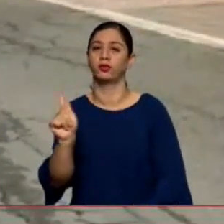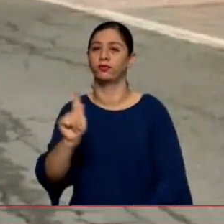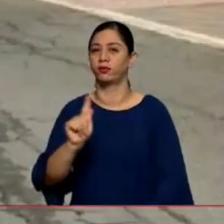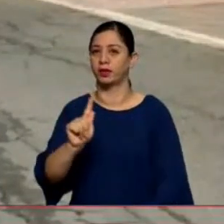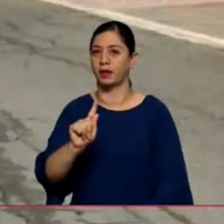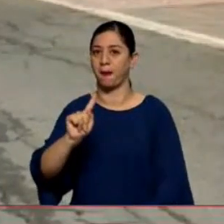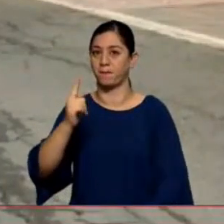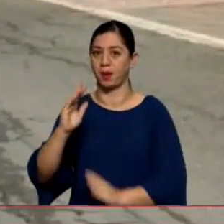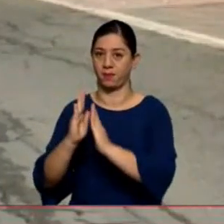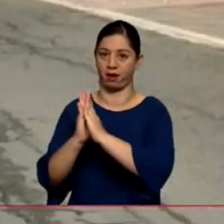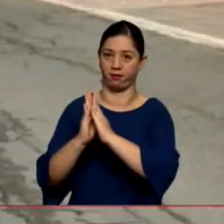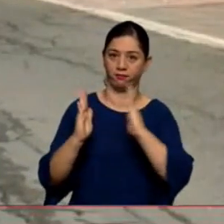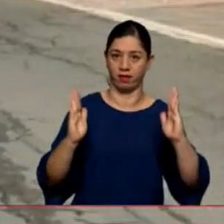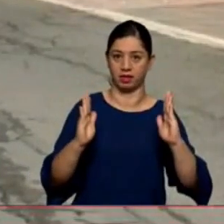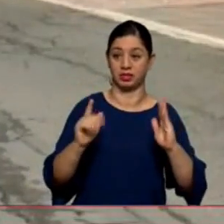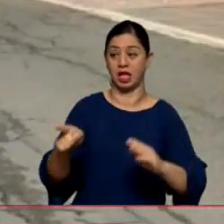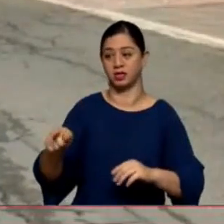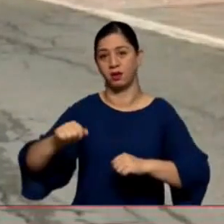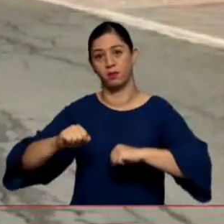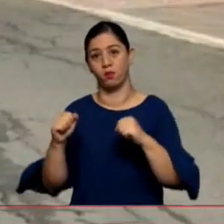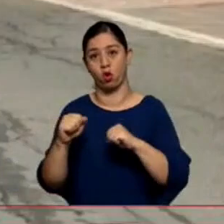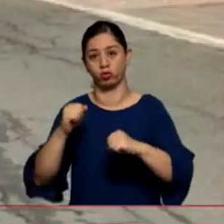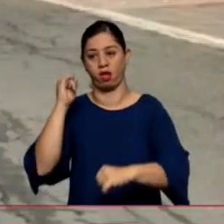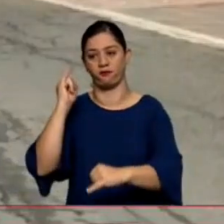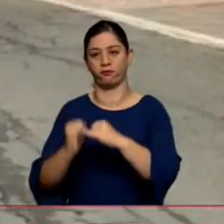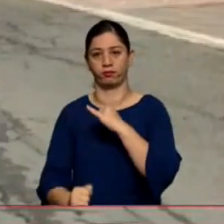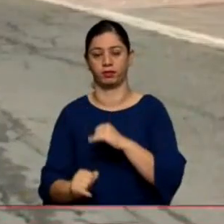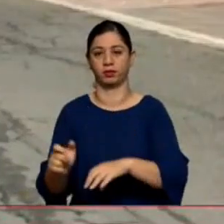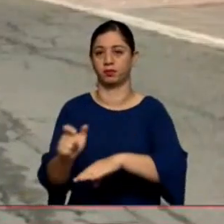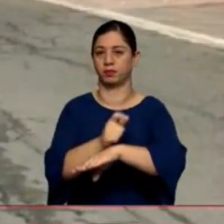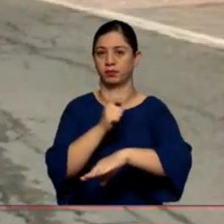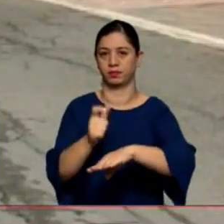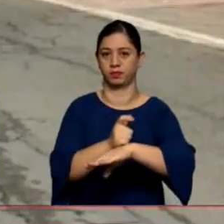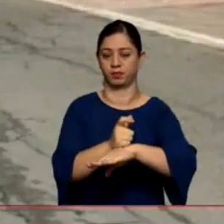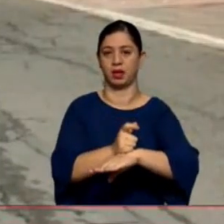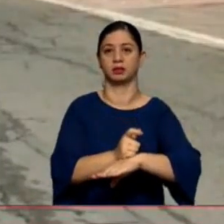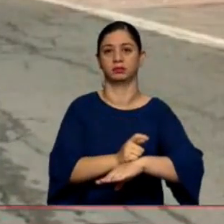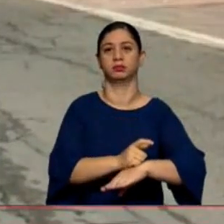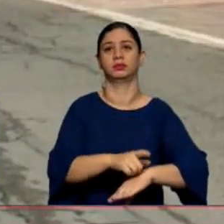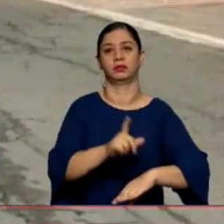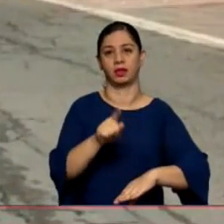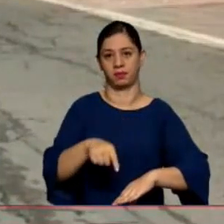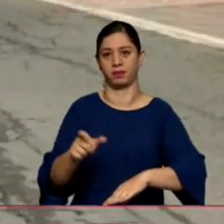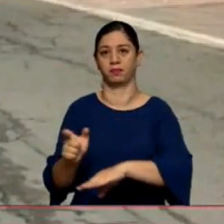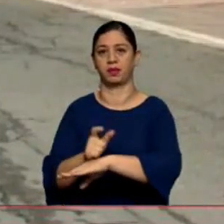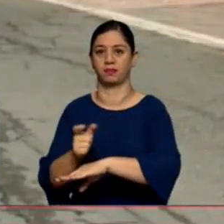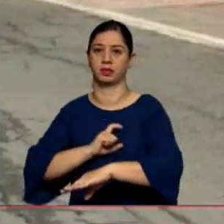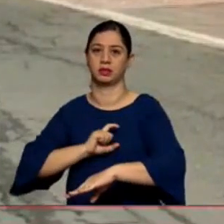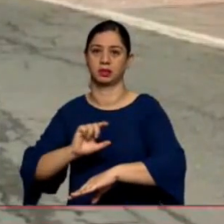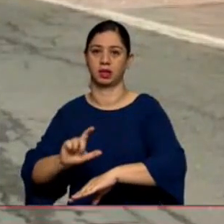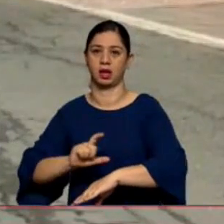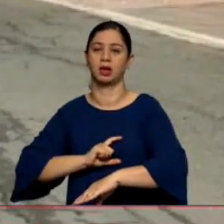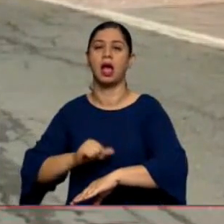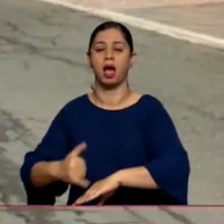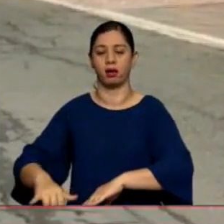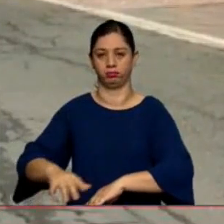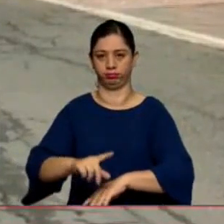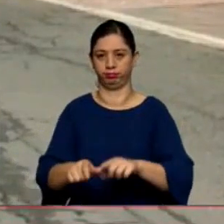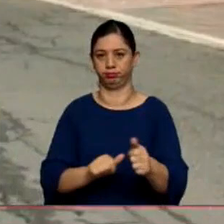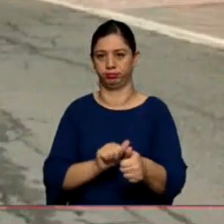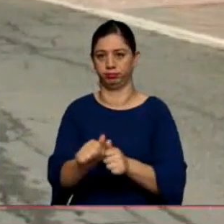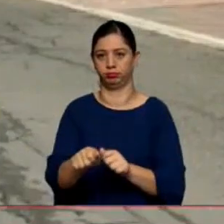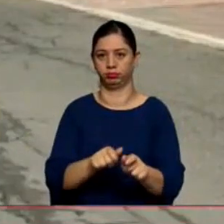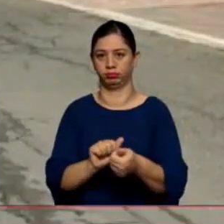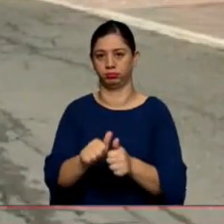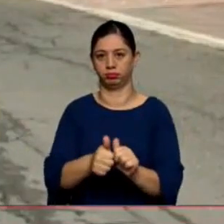fase, y en Bogotá, la recta final. El Pascual Guerrero y el Estadio del Deportivo Cali serán los escenarios donde se desarrolle este magno evento